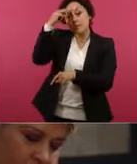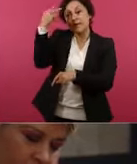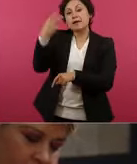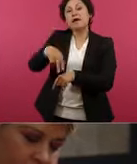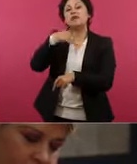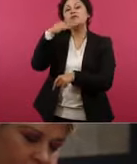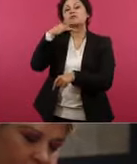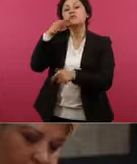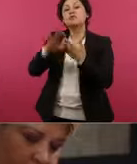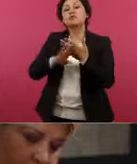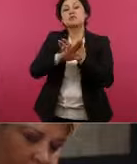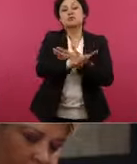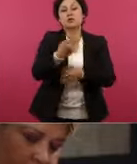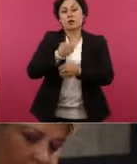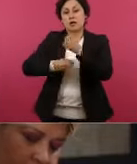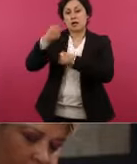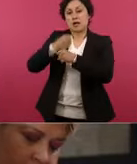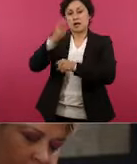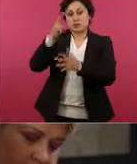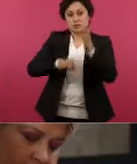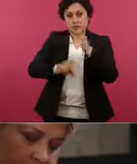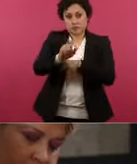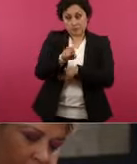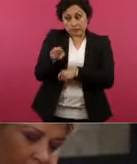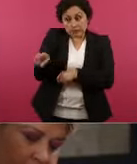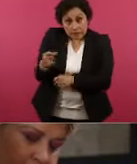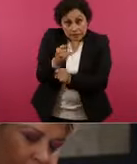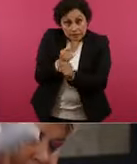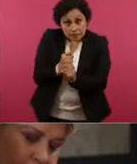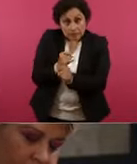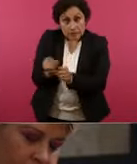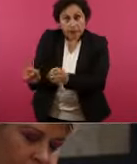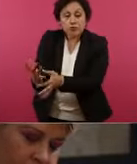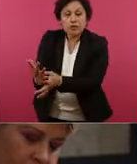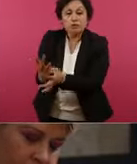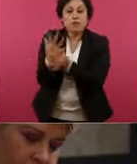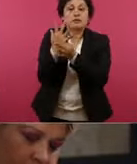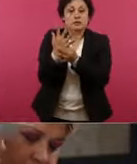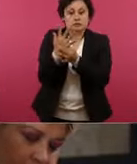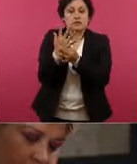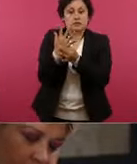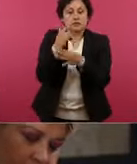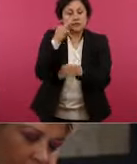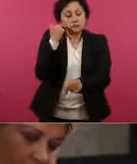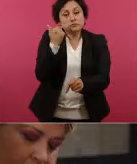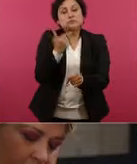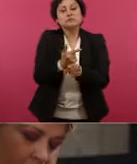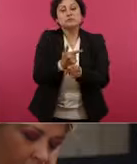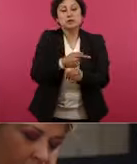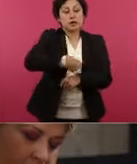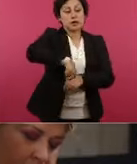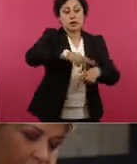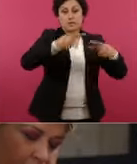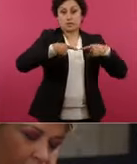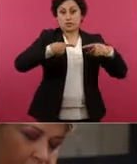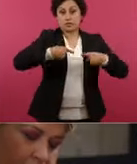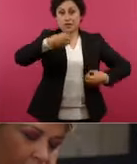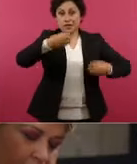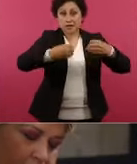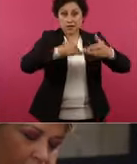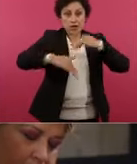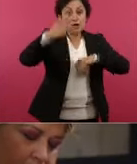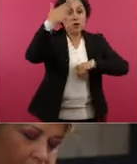2020, determinaron que cada mes los jueces y magistrados tienen